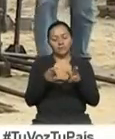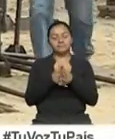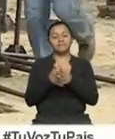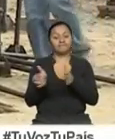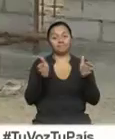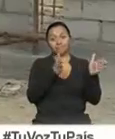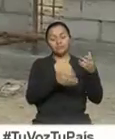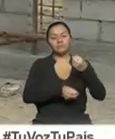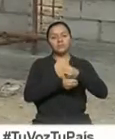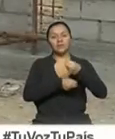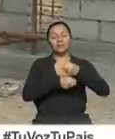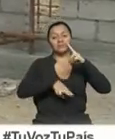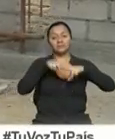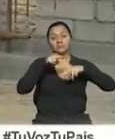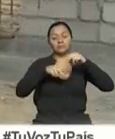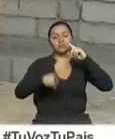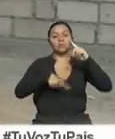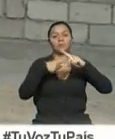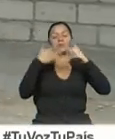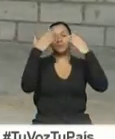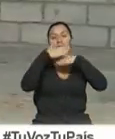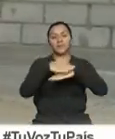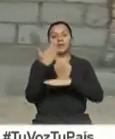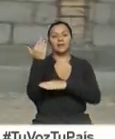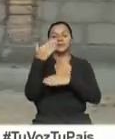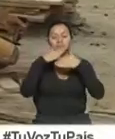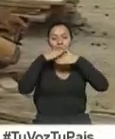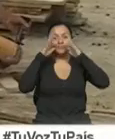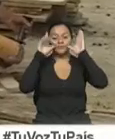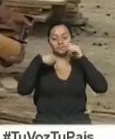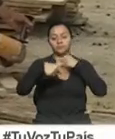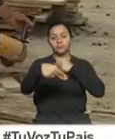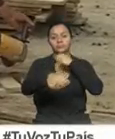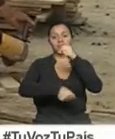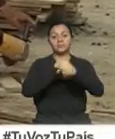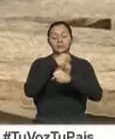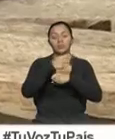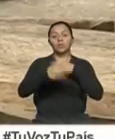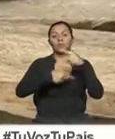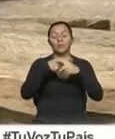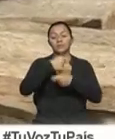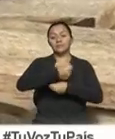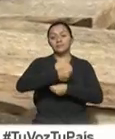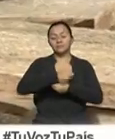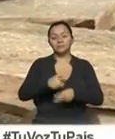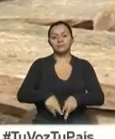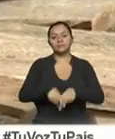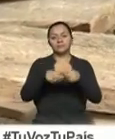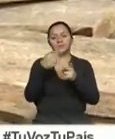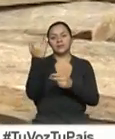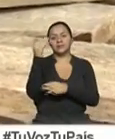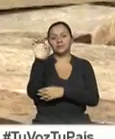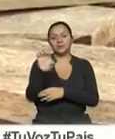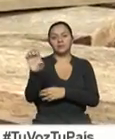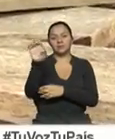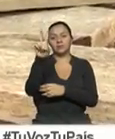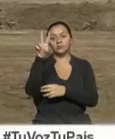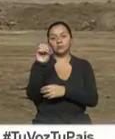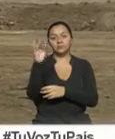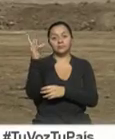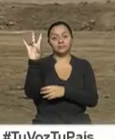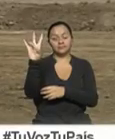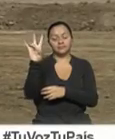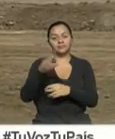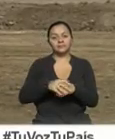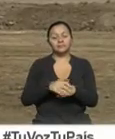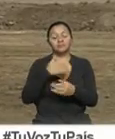trabajos de edificación culminarán el 15 de diciembre de este año y la misma entrará en operatividad el 15 de enero de 2017.